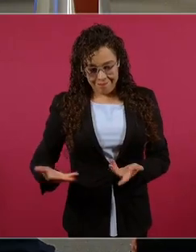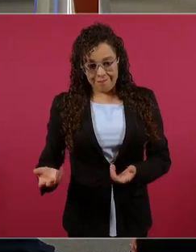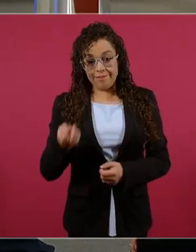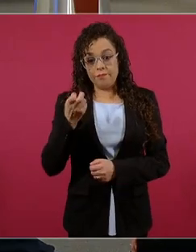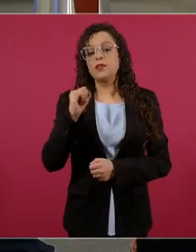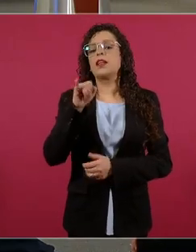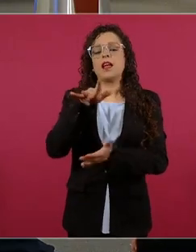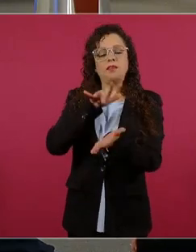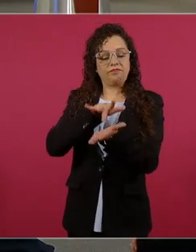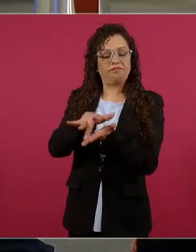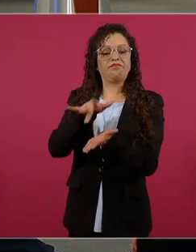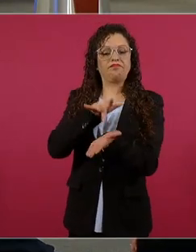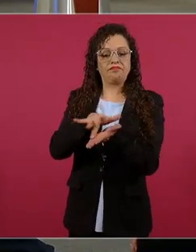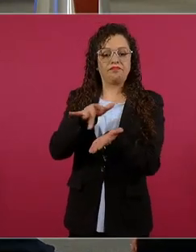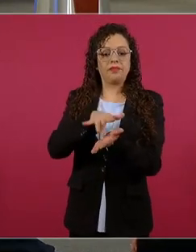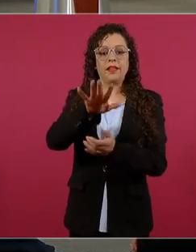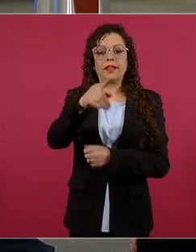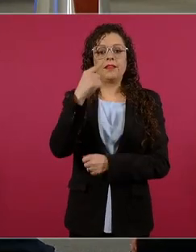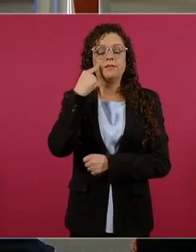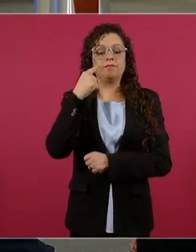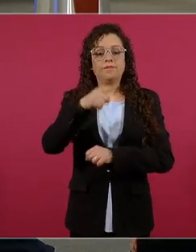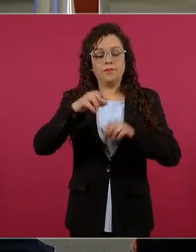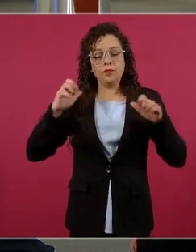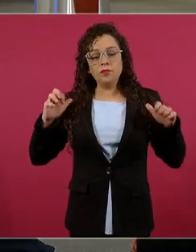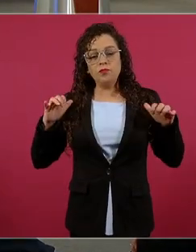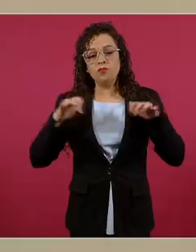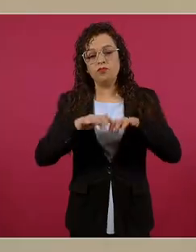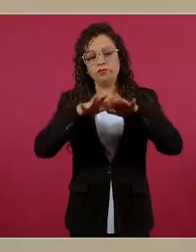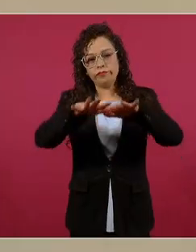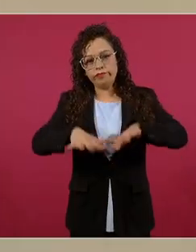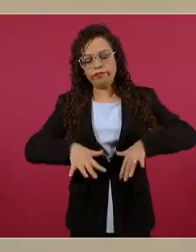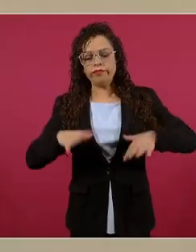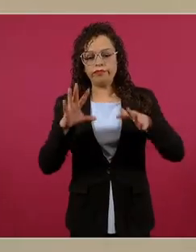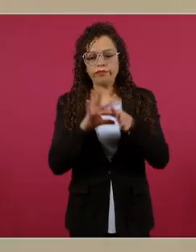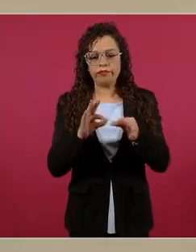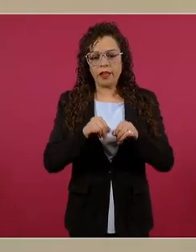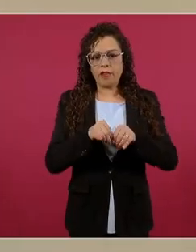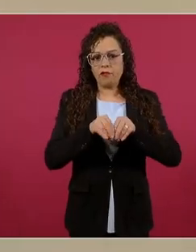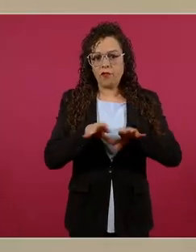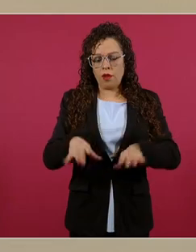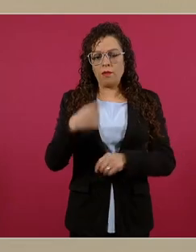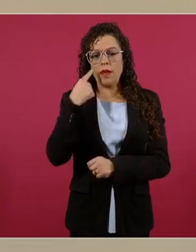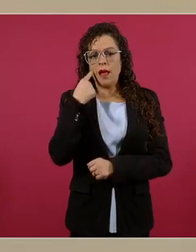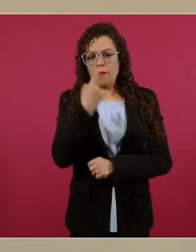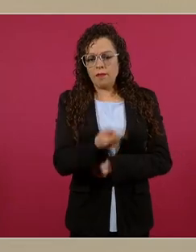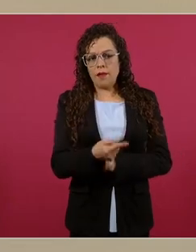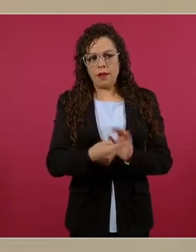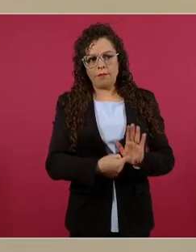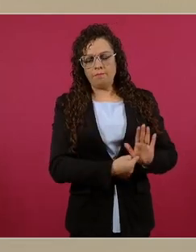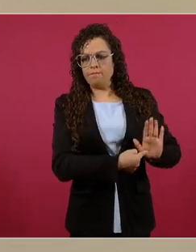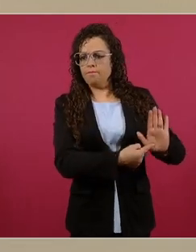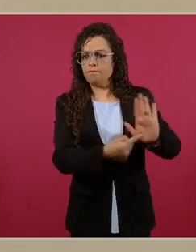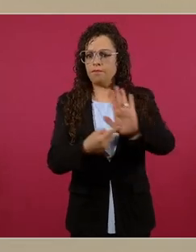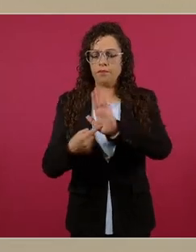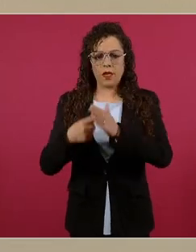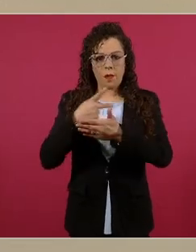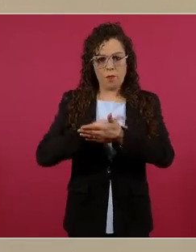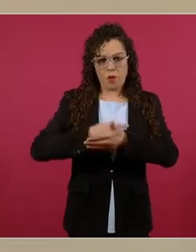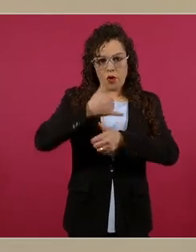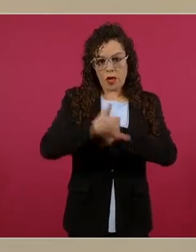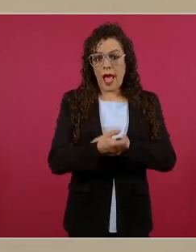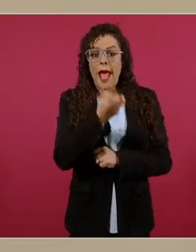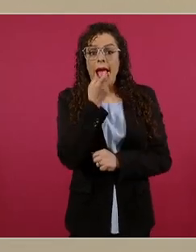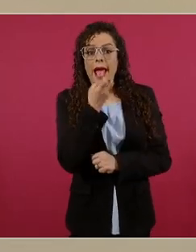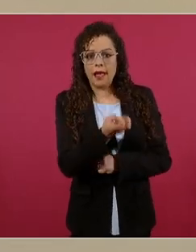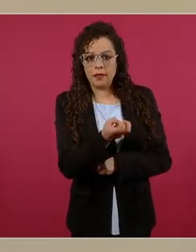entonces las primeras asambleas consistieron en mostrarles el proyecto. Una vez que ya lo conocieron, nos